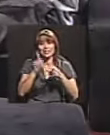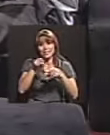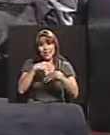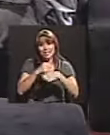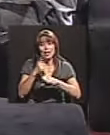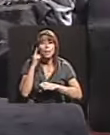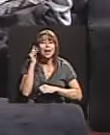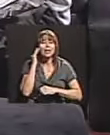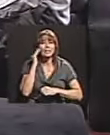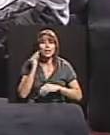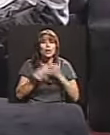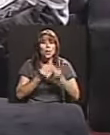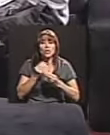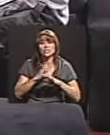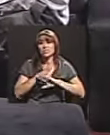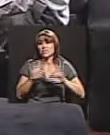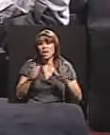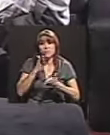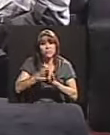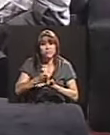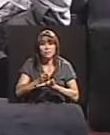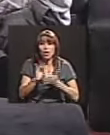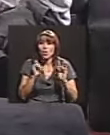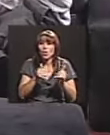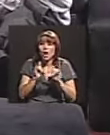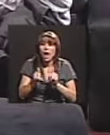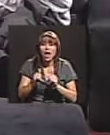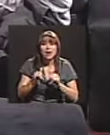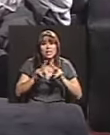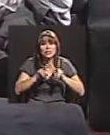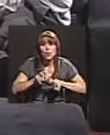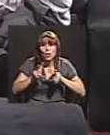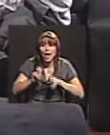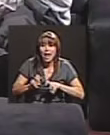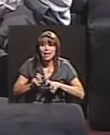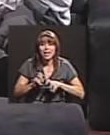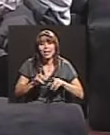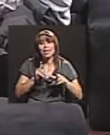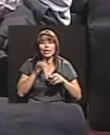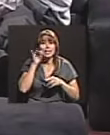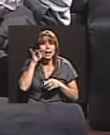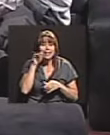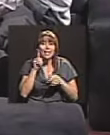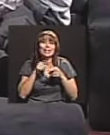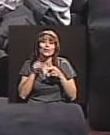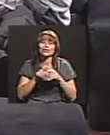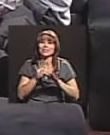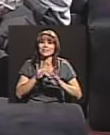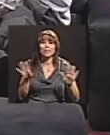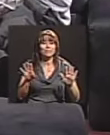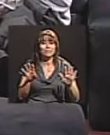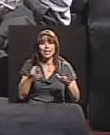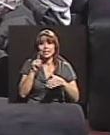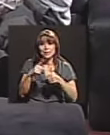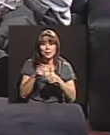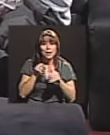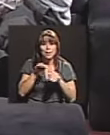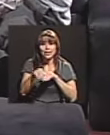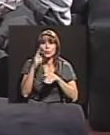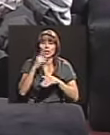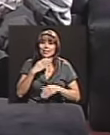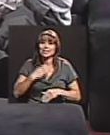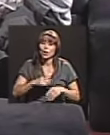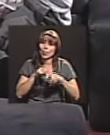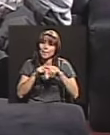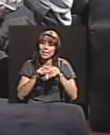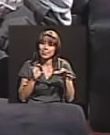si no dejaron de explorar jugar y galantear ahí hay un problema es el primer paso es el primer paso porque el deseo va a depender de ahí cuando